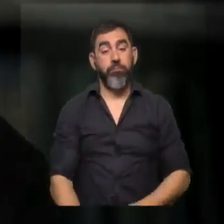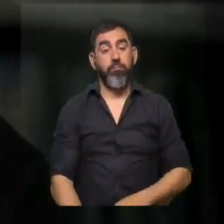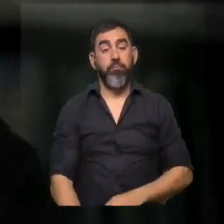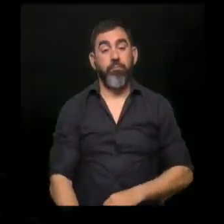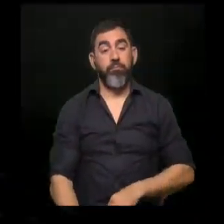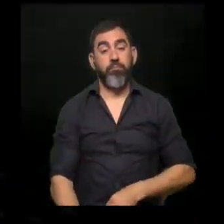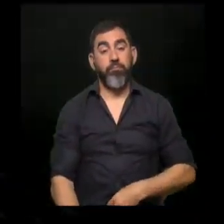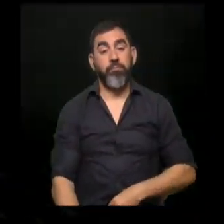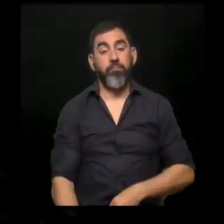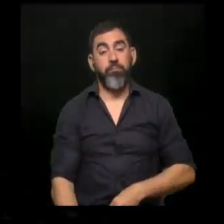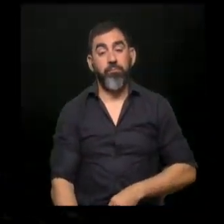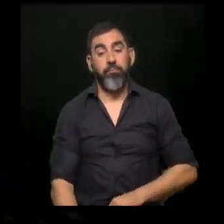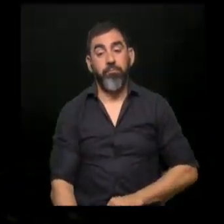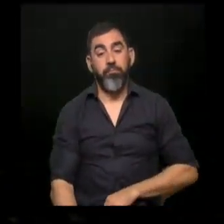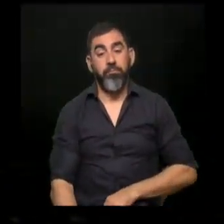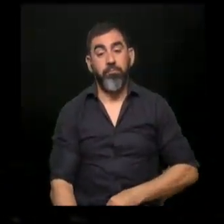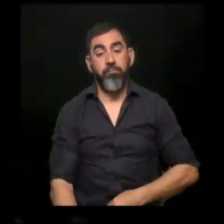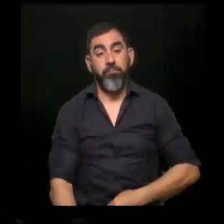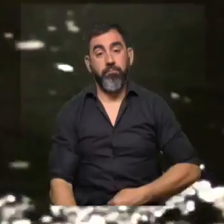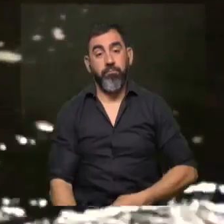el río Negro, ¿no?